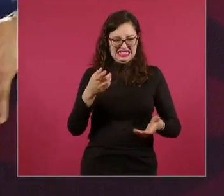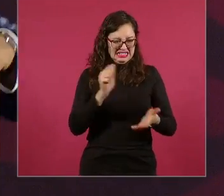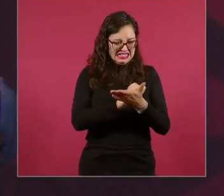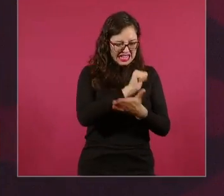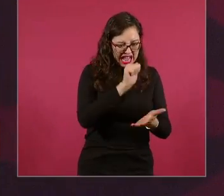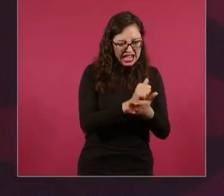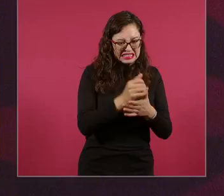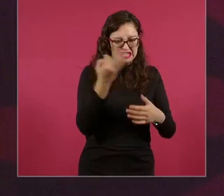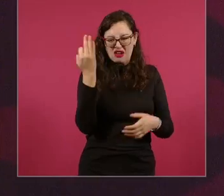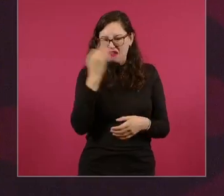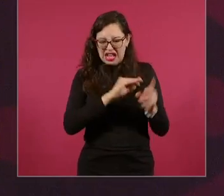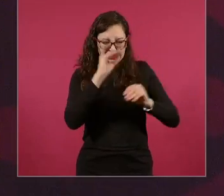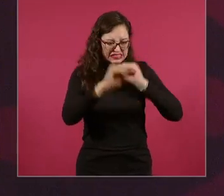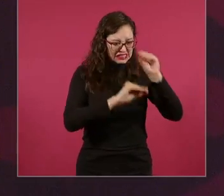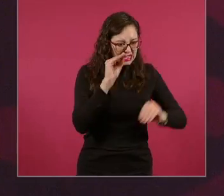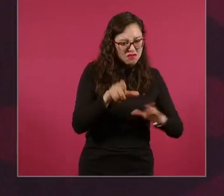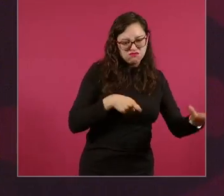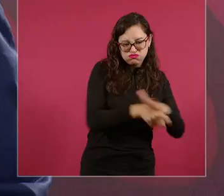de actas,